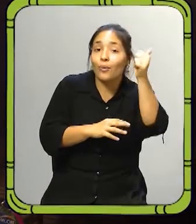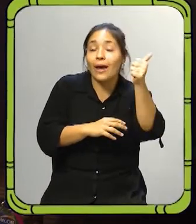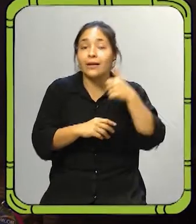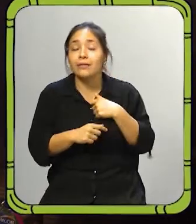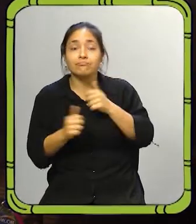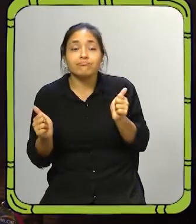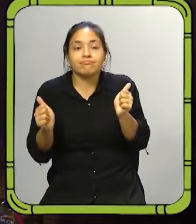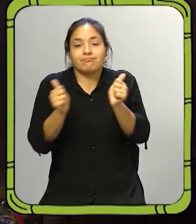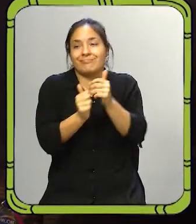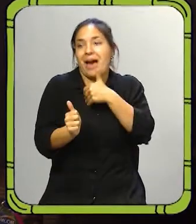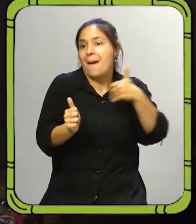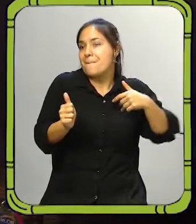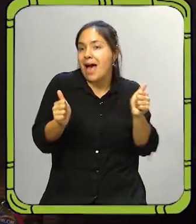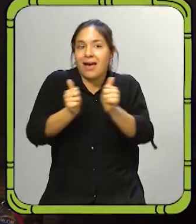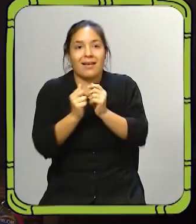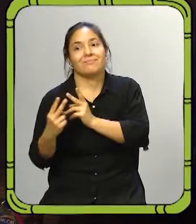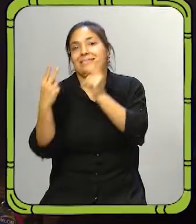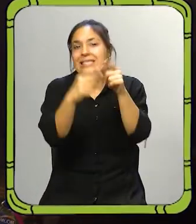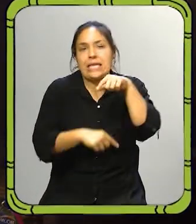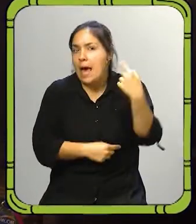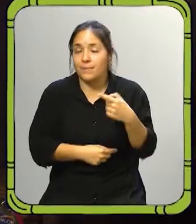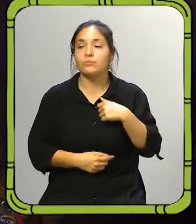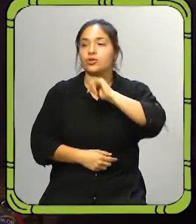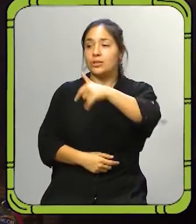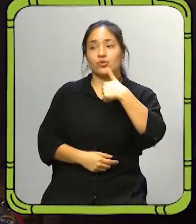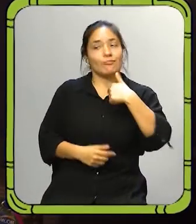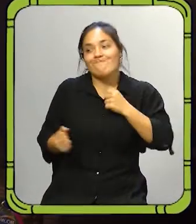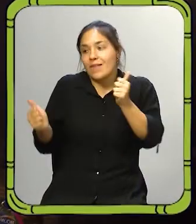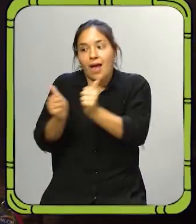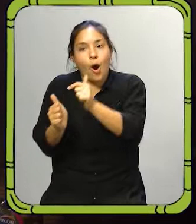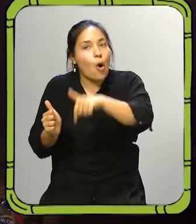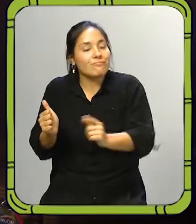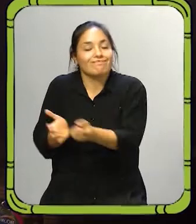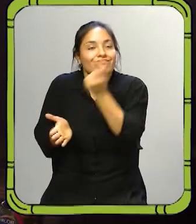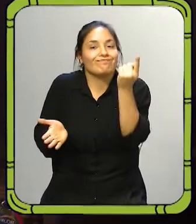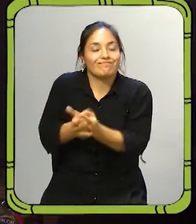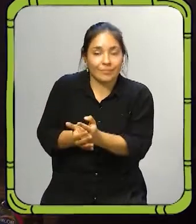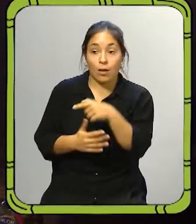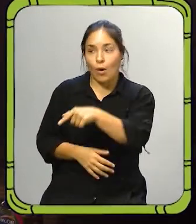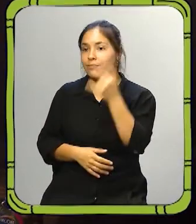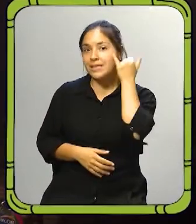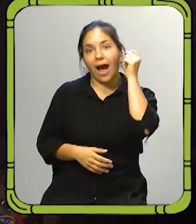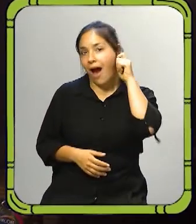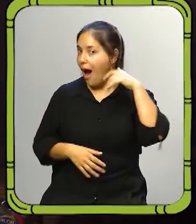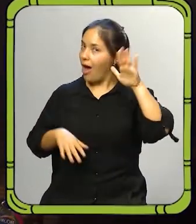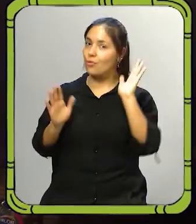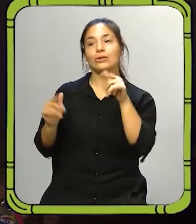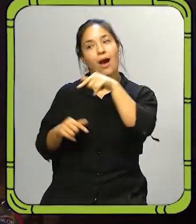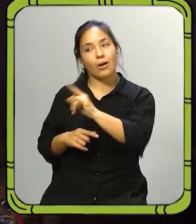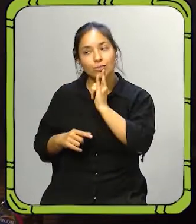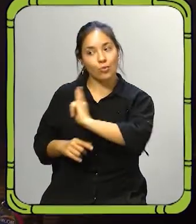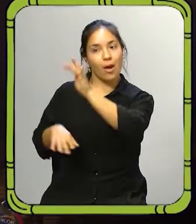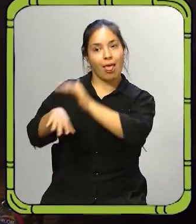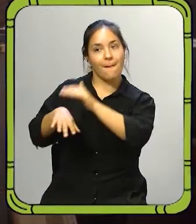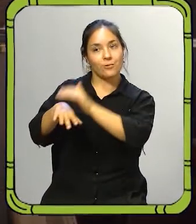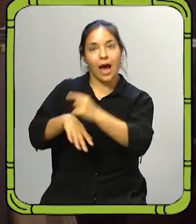claro. Sí, hoy no puedo acompañarte, pero ya estás crecidito y ahora tenés que empezar a atravesar el bosque